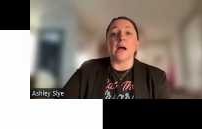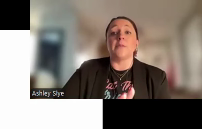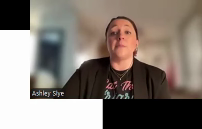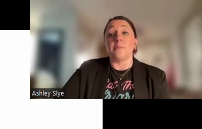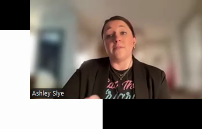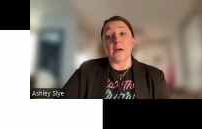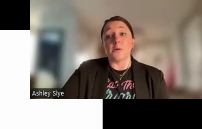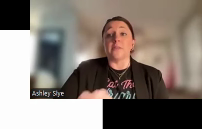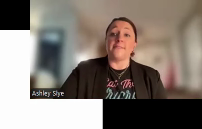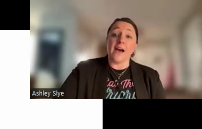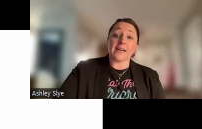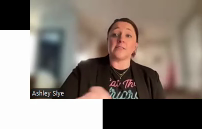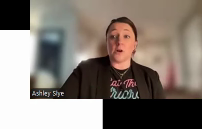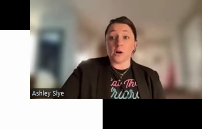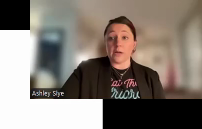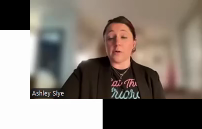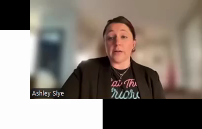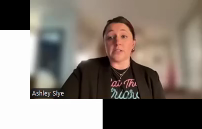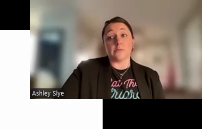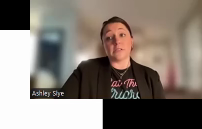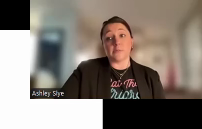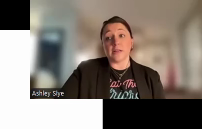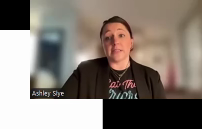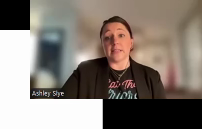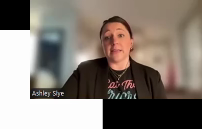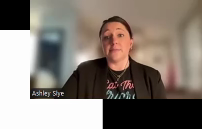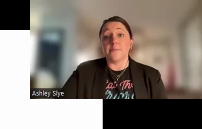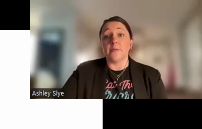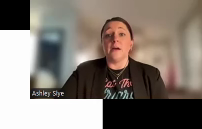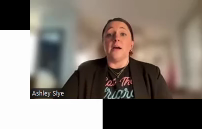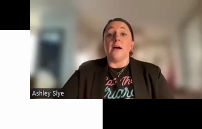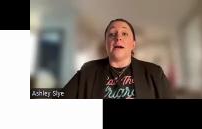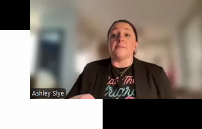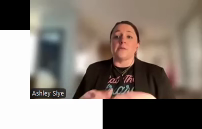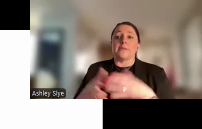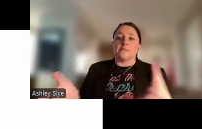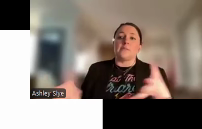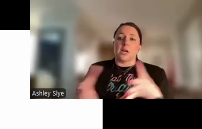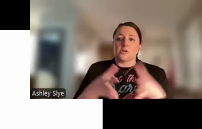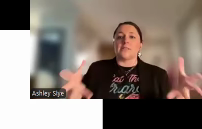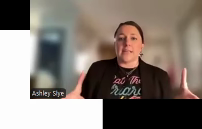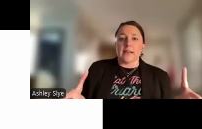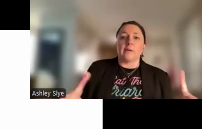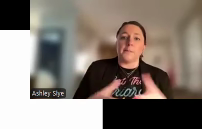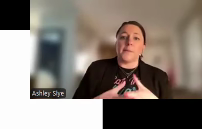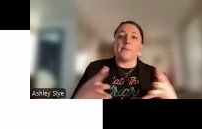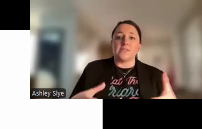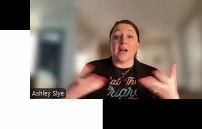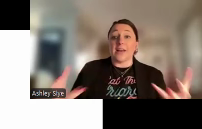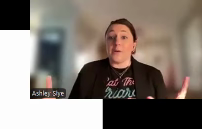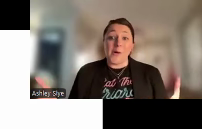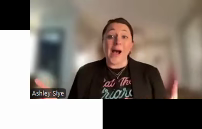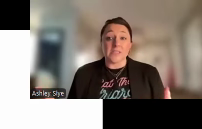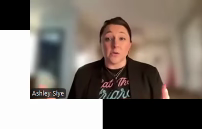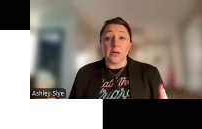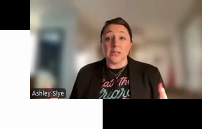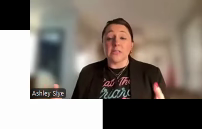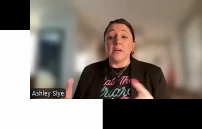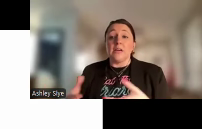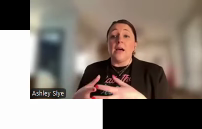algo, hay que decir, ¿por qué necesito esto? Entonces, Puede ser beneficioso que un defensor les ayude